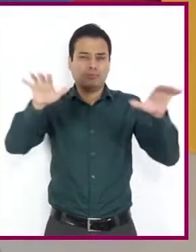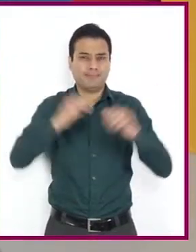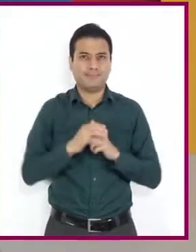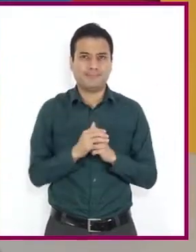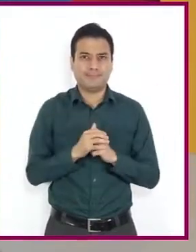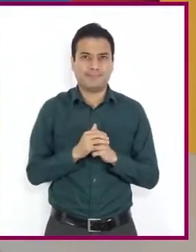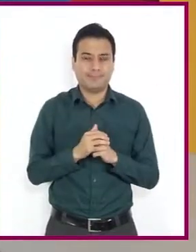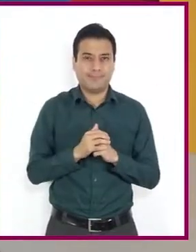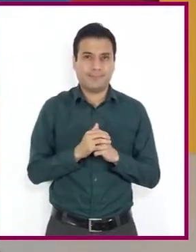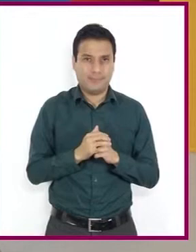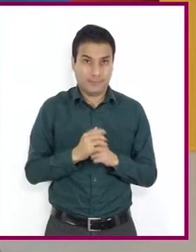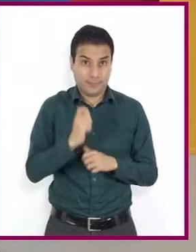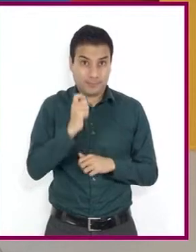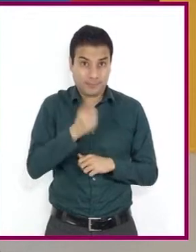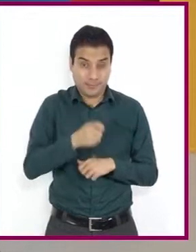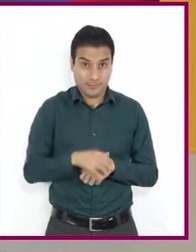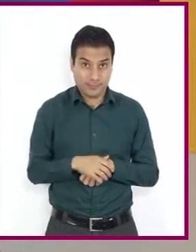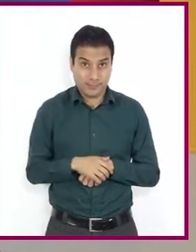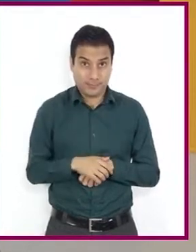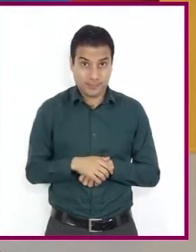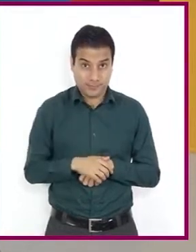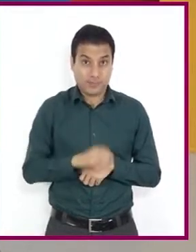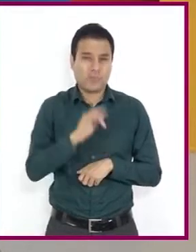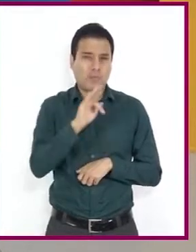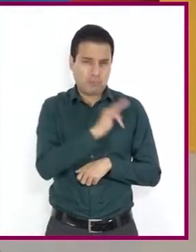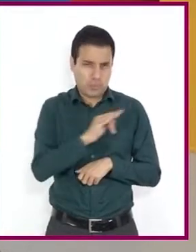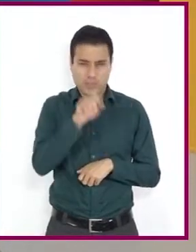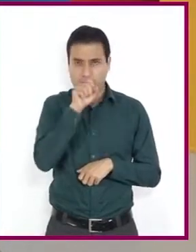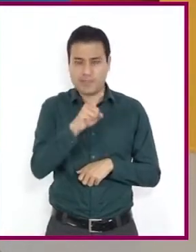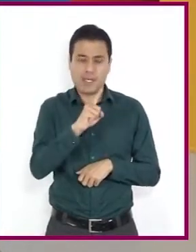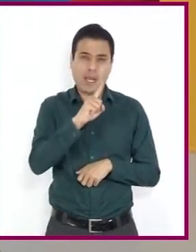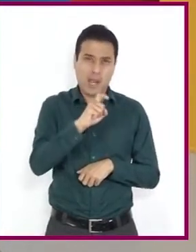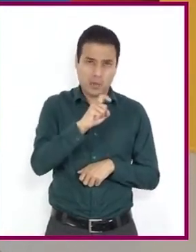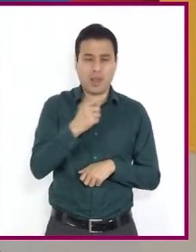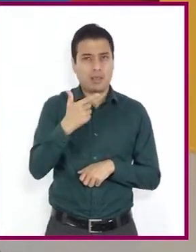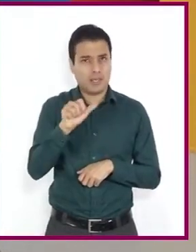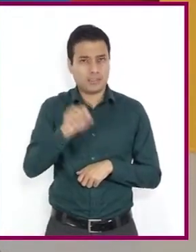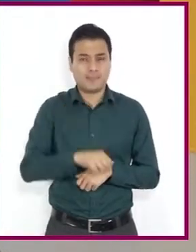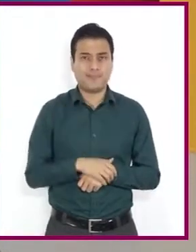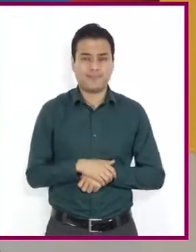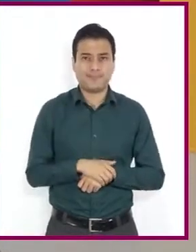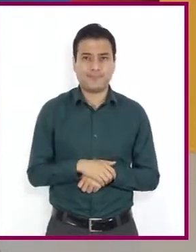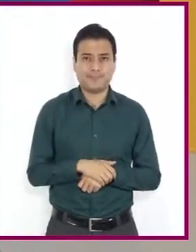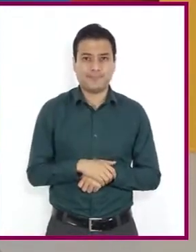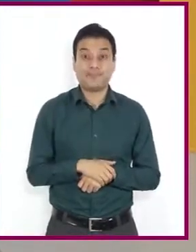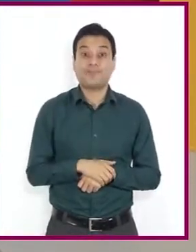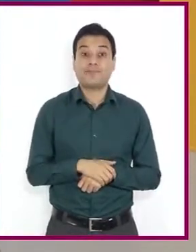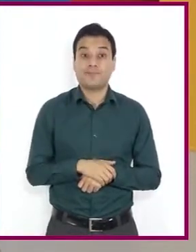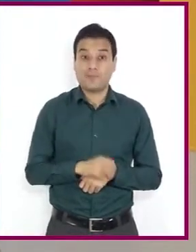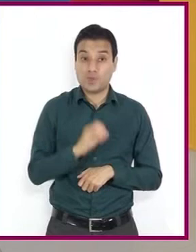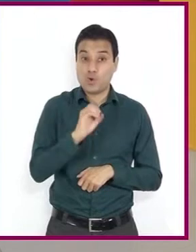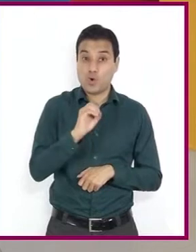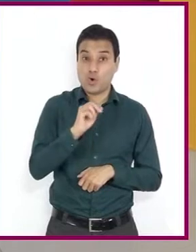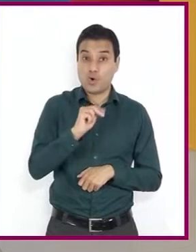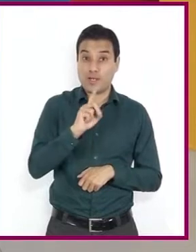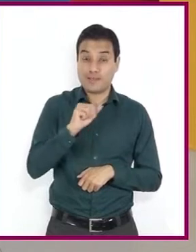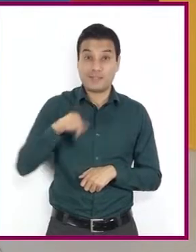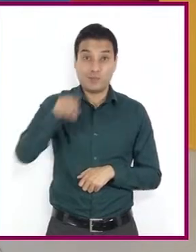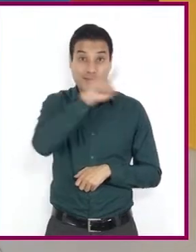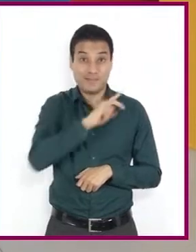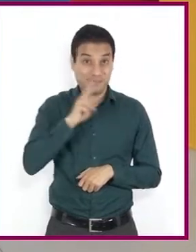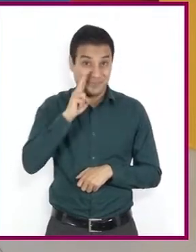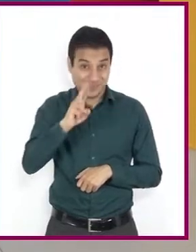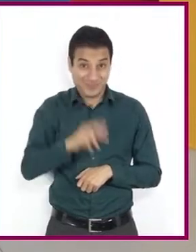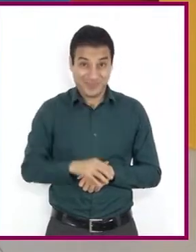que no significa que no puedan viajar en líquidos o gases. Las ondas que apreciamos en las olas